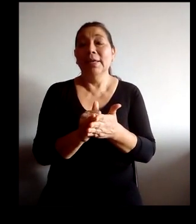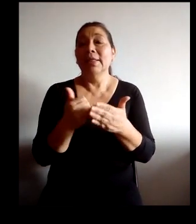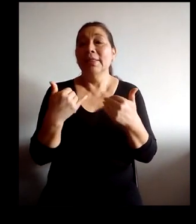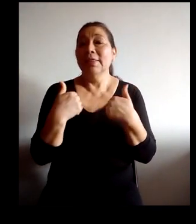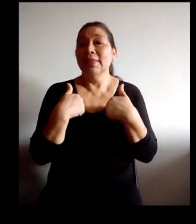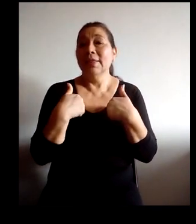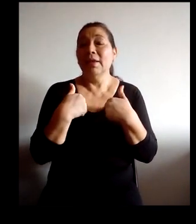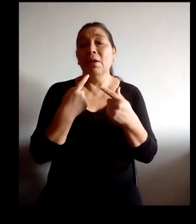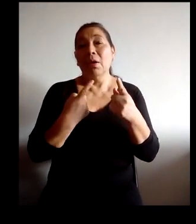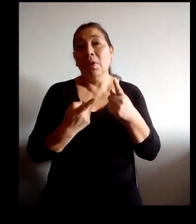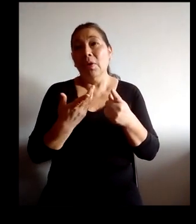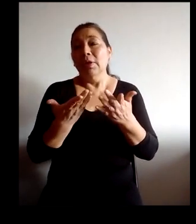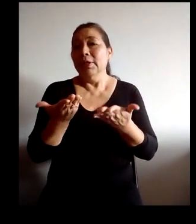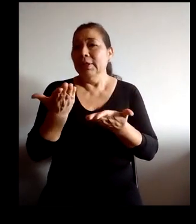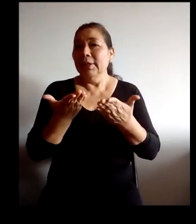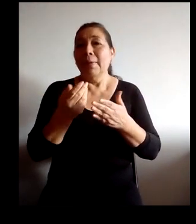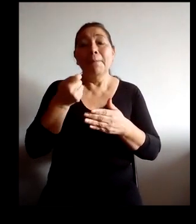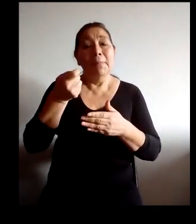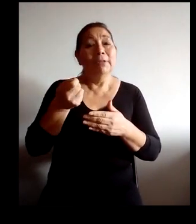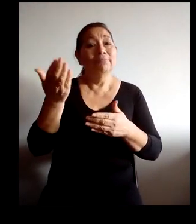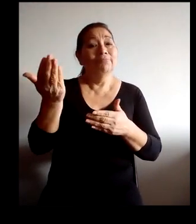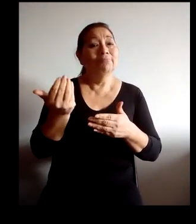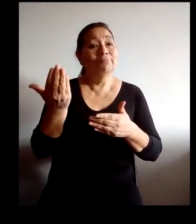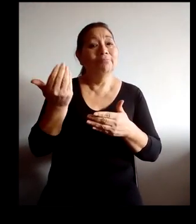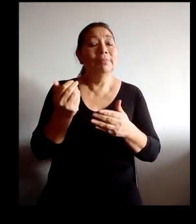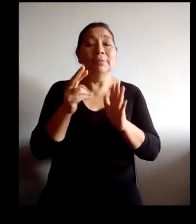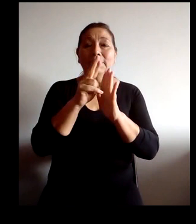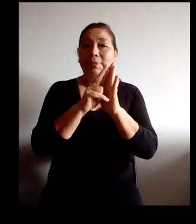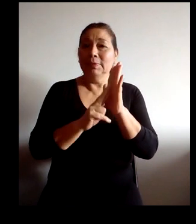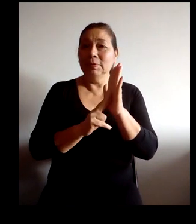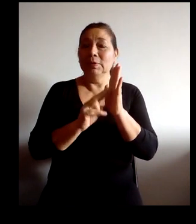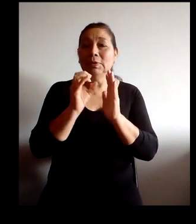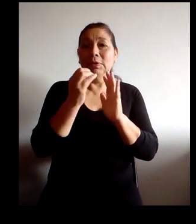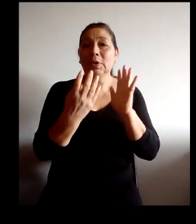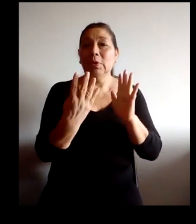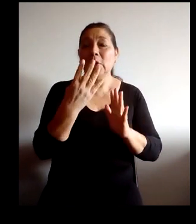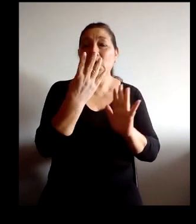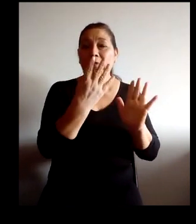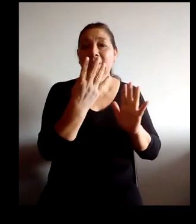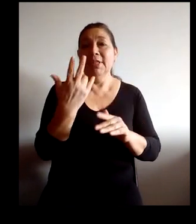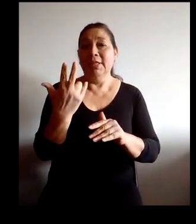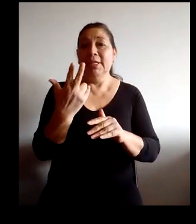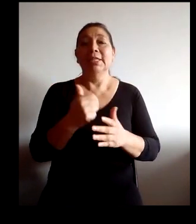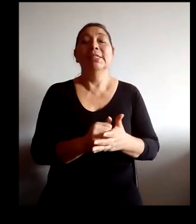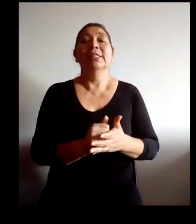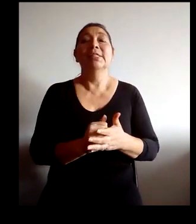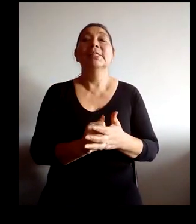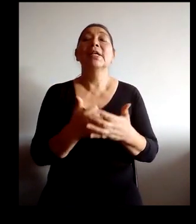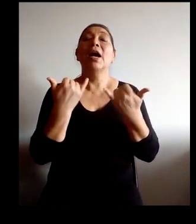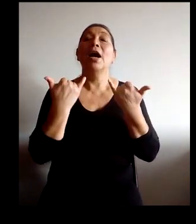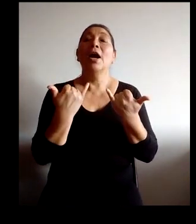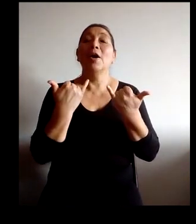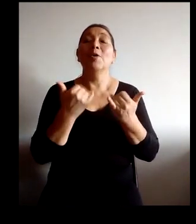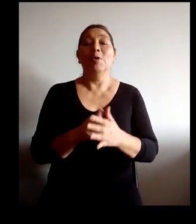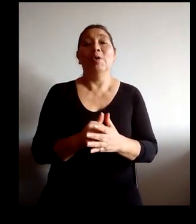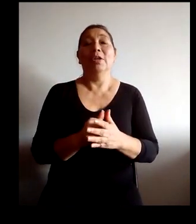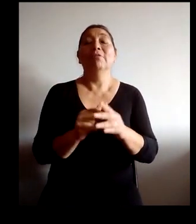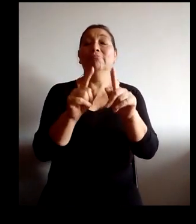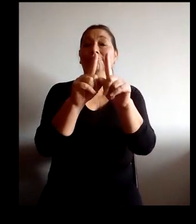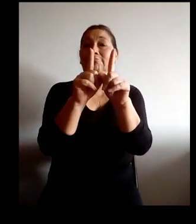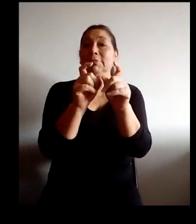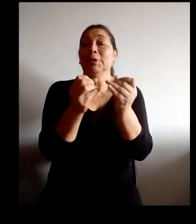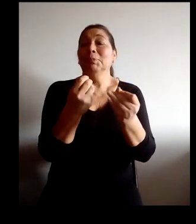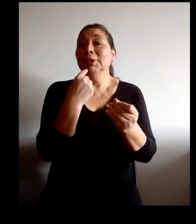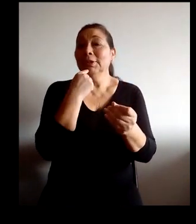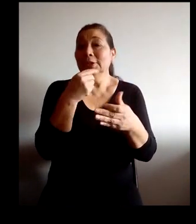01493. Ahora bien, entrando al caso en cuestión, como lo señalé en un inicio, estamos ante una pretensión que se sustenta en